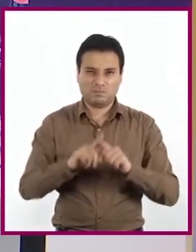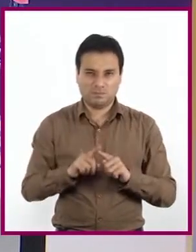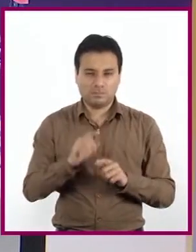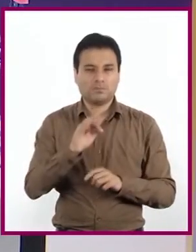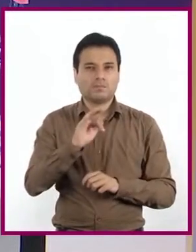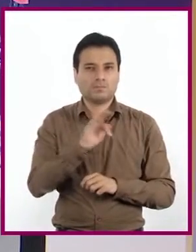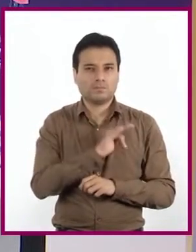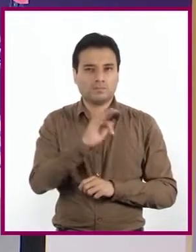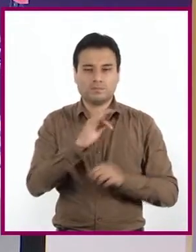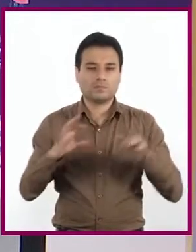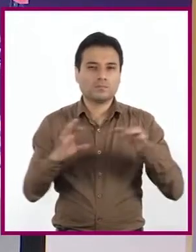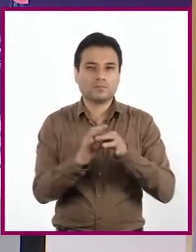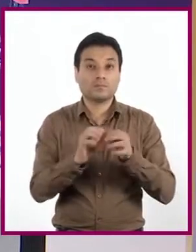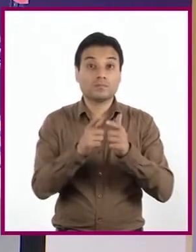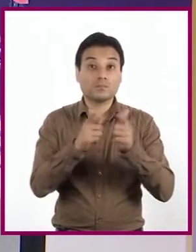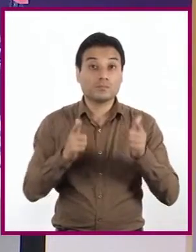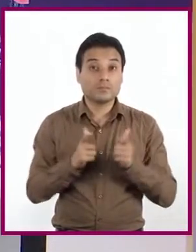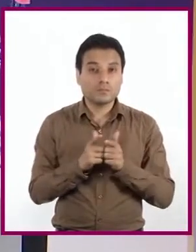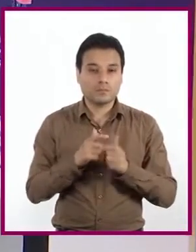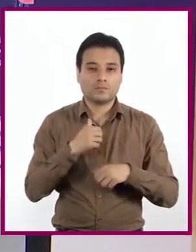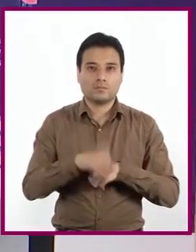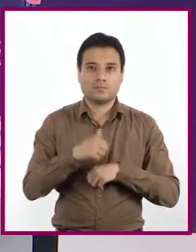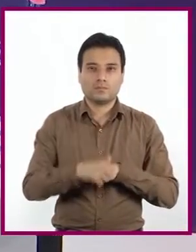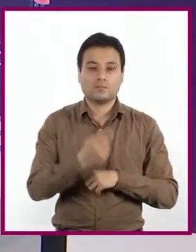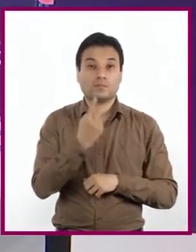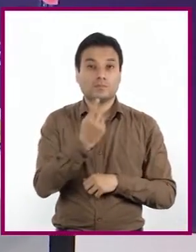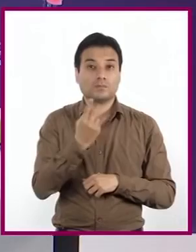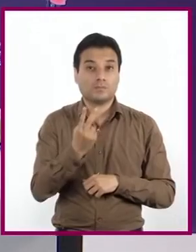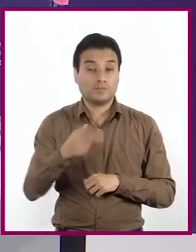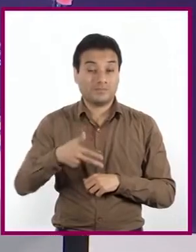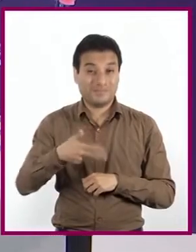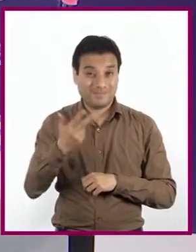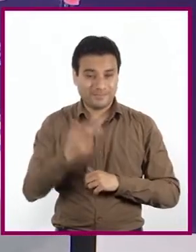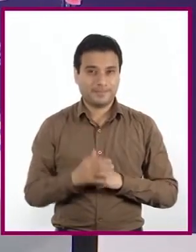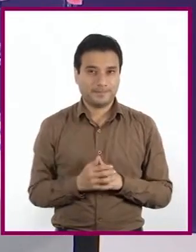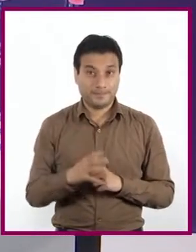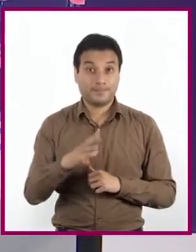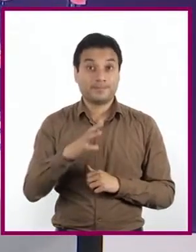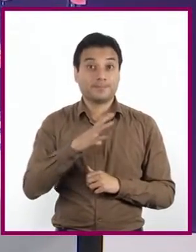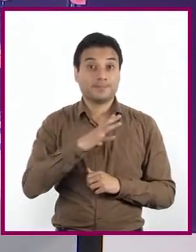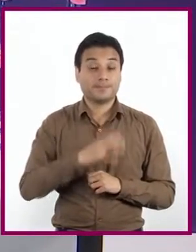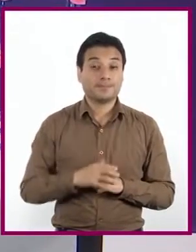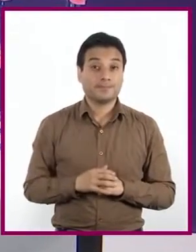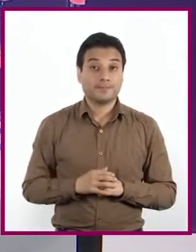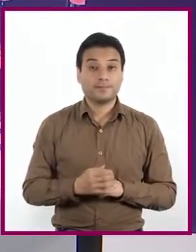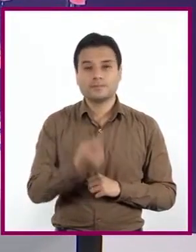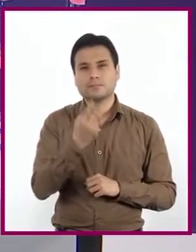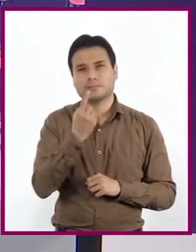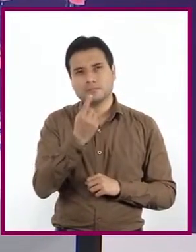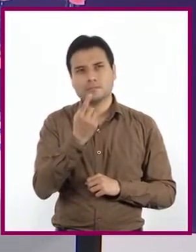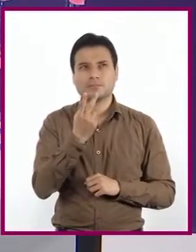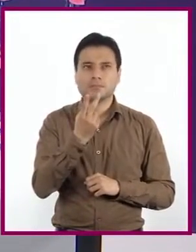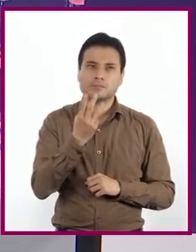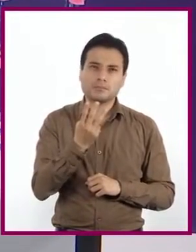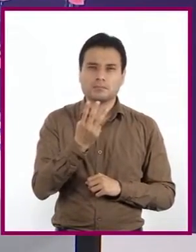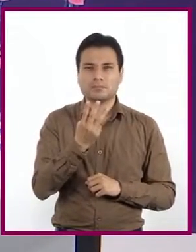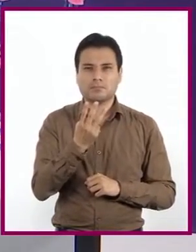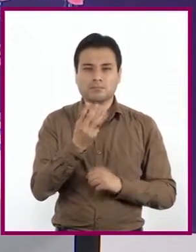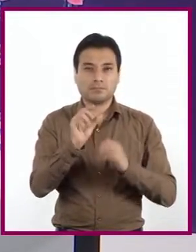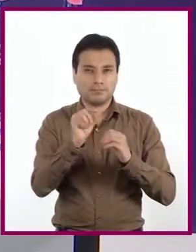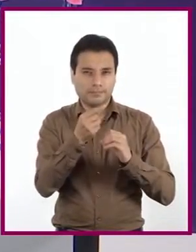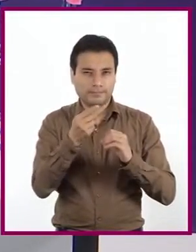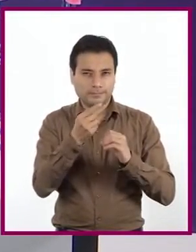a los grupos 1, 2 y 13, que tienen 1, 2 o 3 electrones de